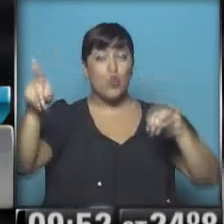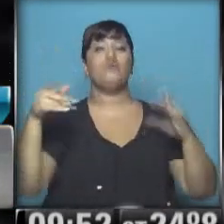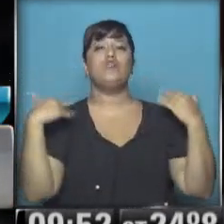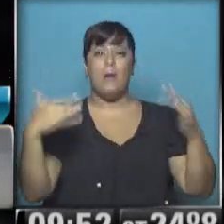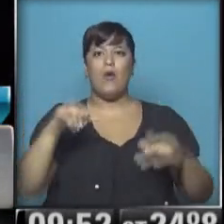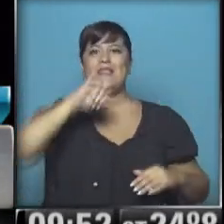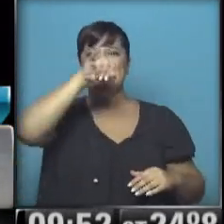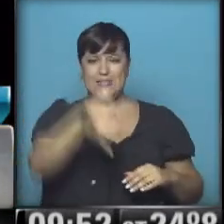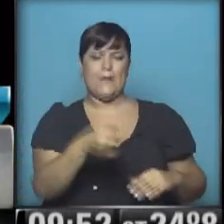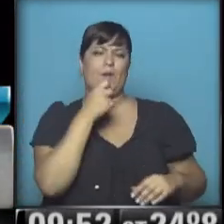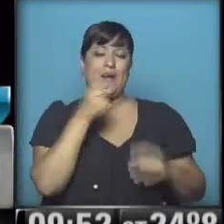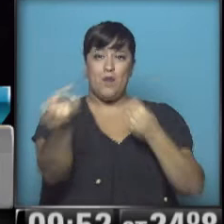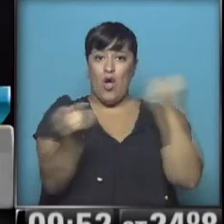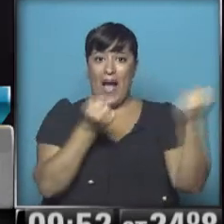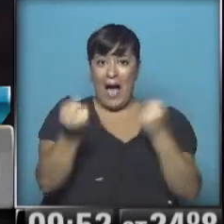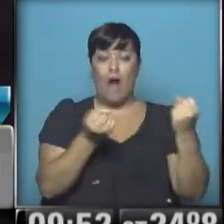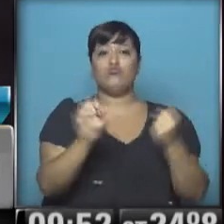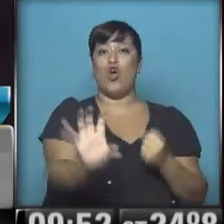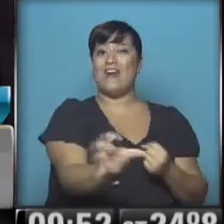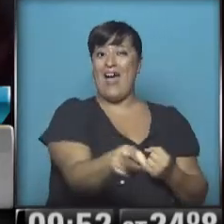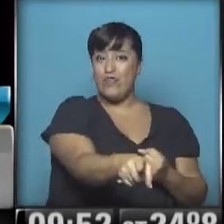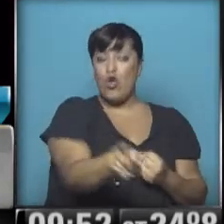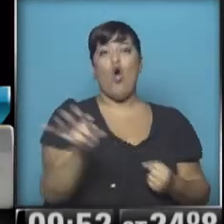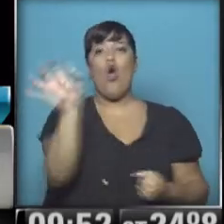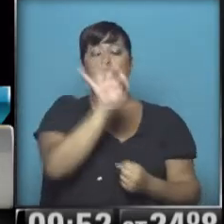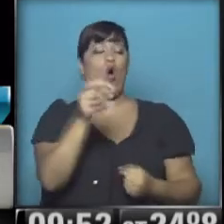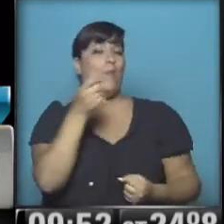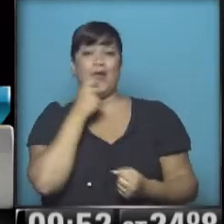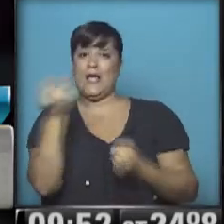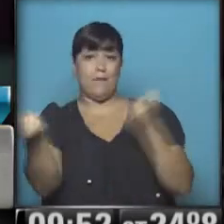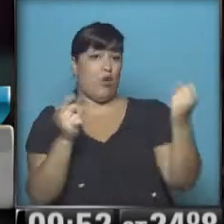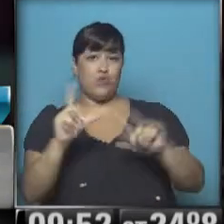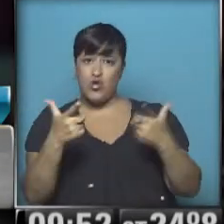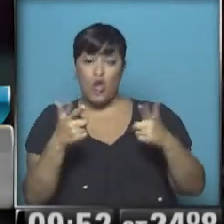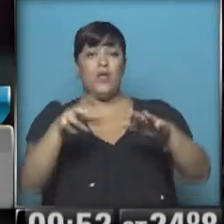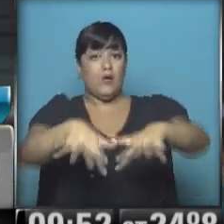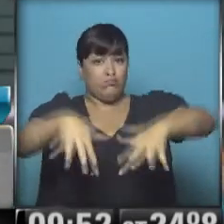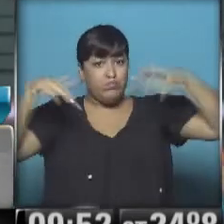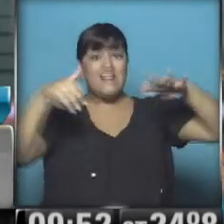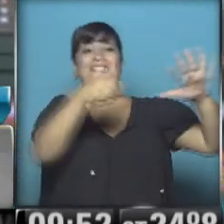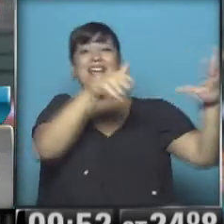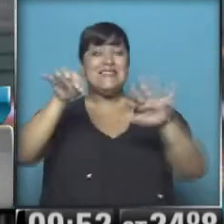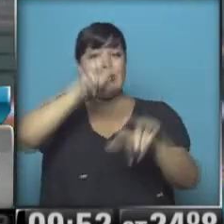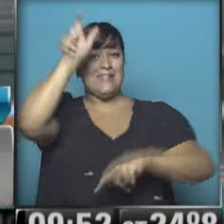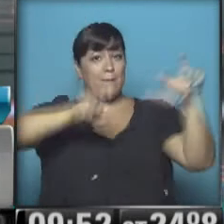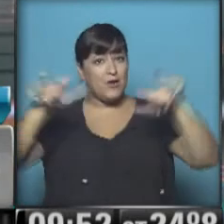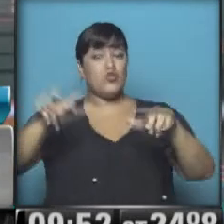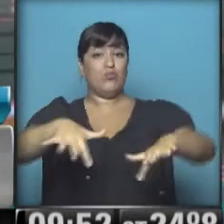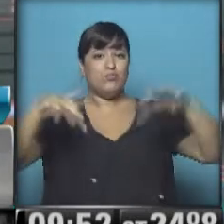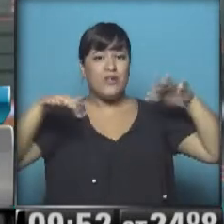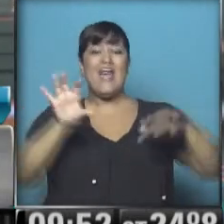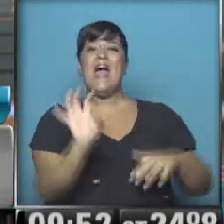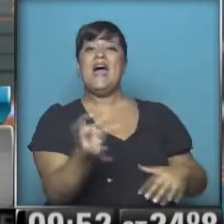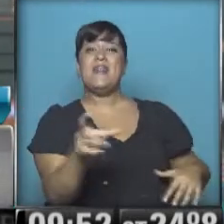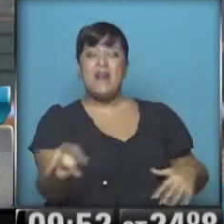tener, ya sea si vas con auto, a través de la radio del auto, y si vas sin auto, que hay gradas para más de 600 personas, llévate una radio FM,